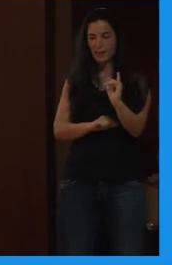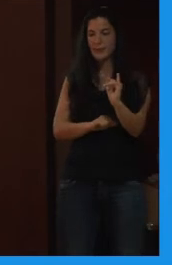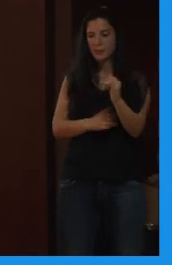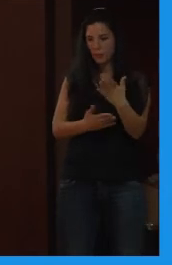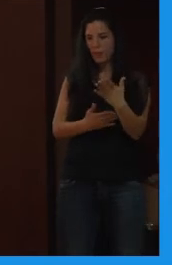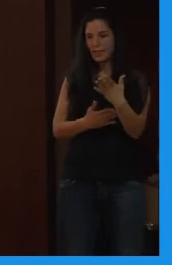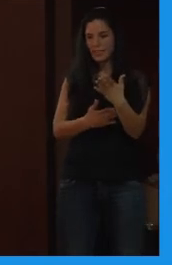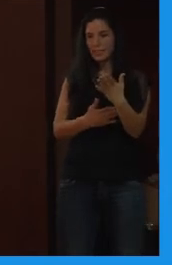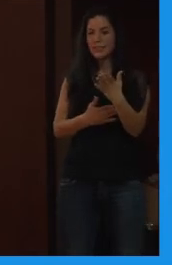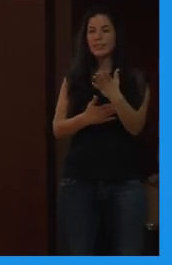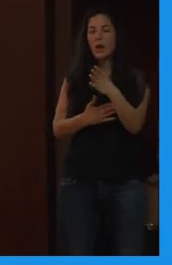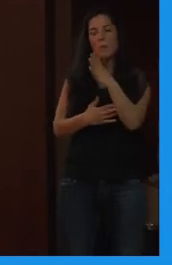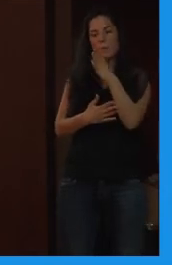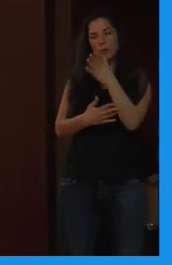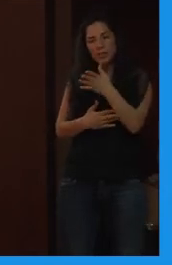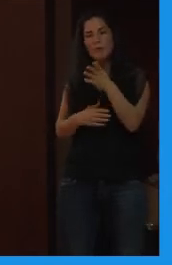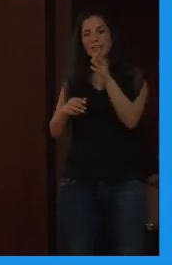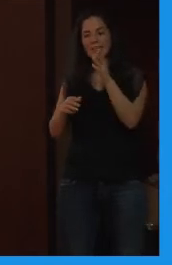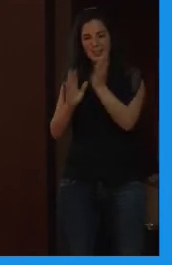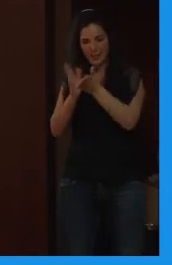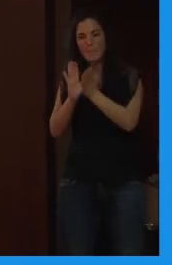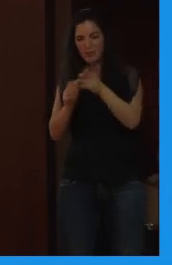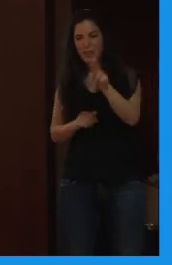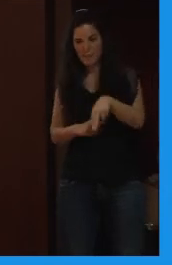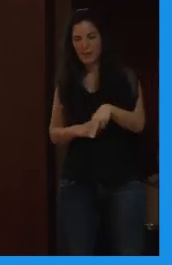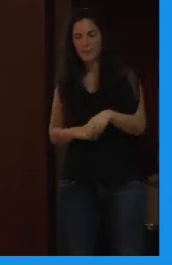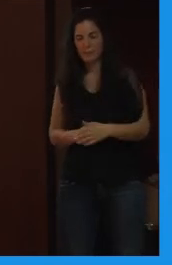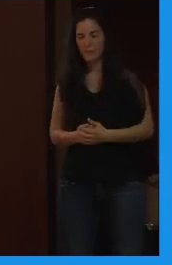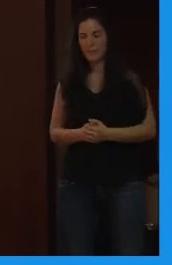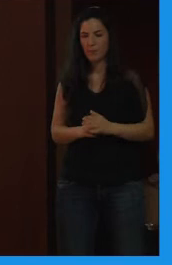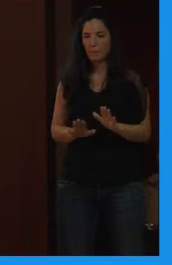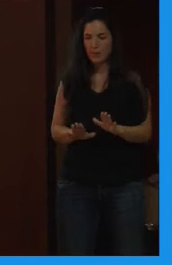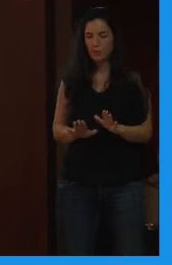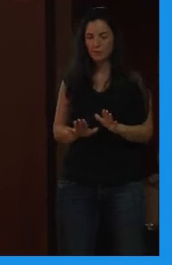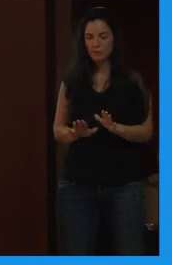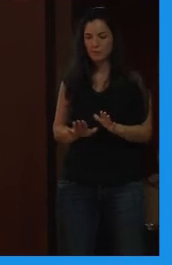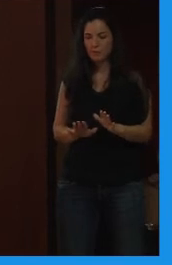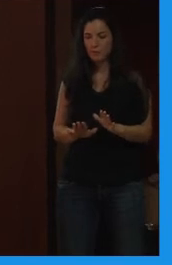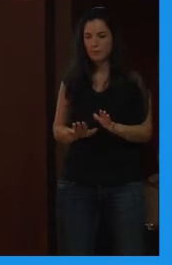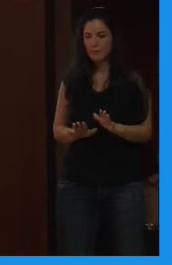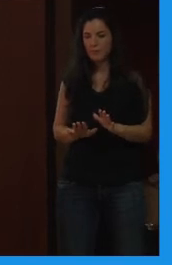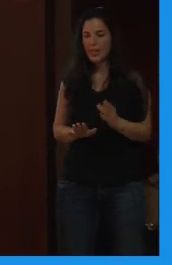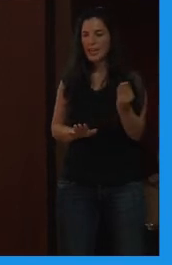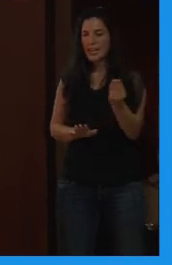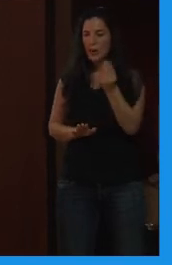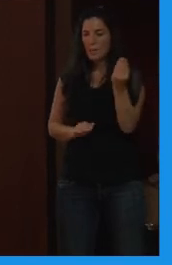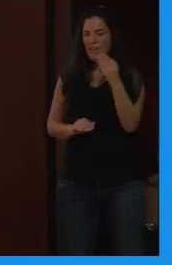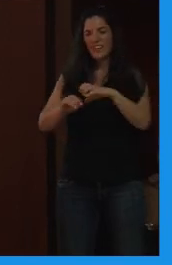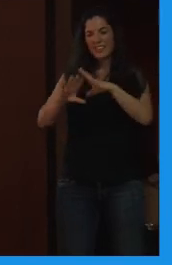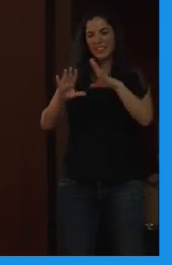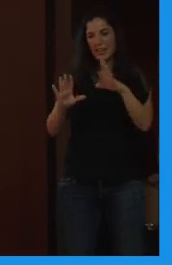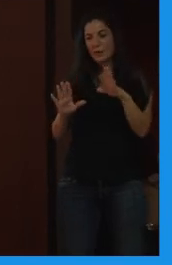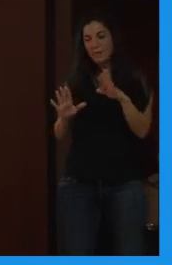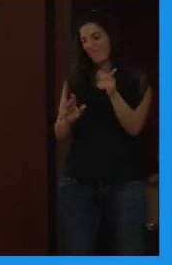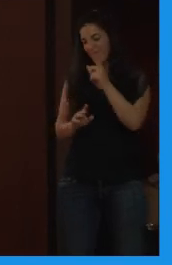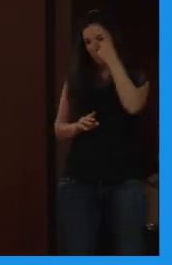fibromialgia, también sería un motivo de tratamiento. Aunque no tan clara la mejoría cuando tratamos el hipotiroidismo subclínico como cuando